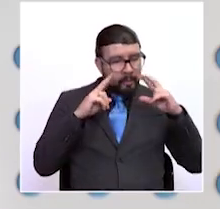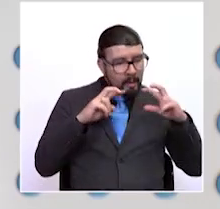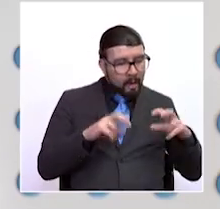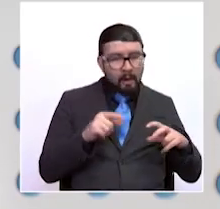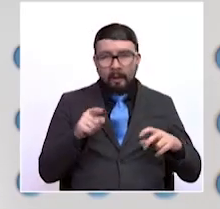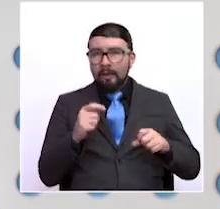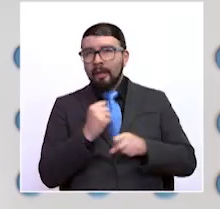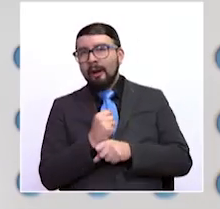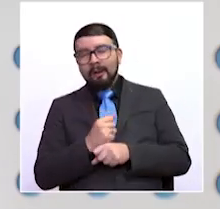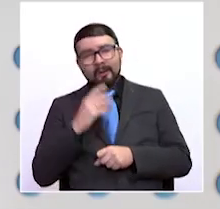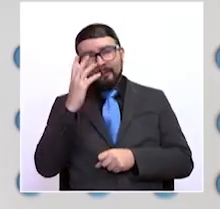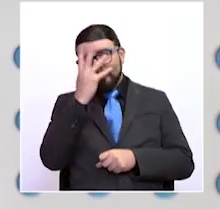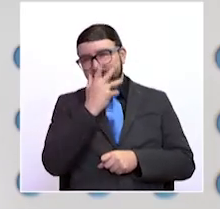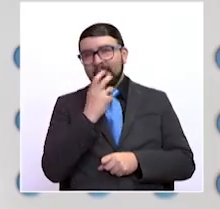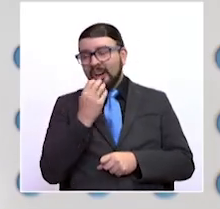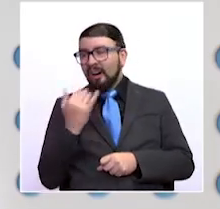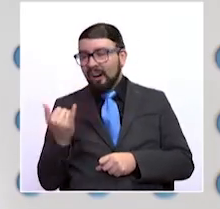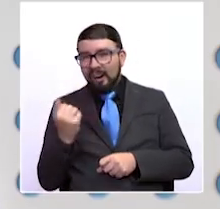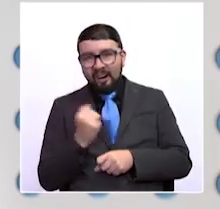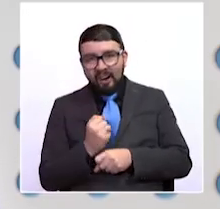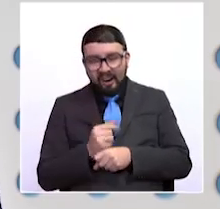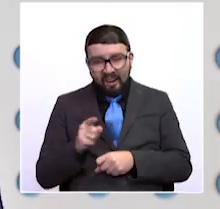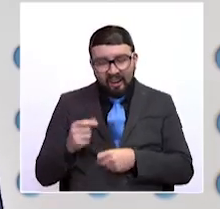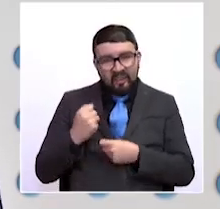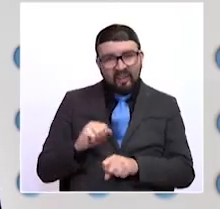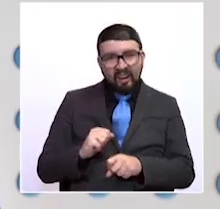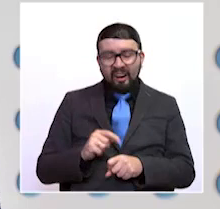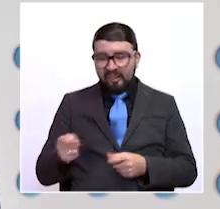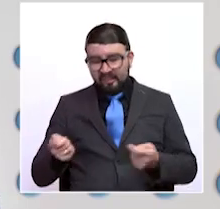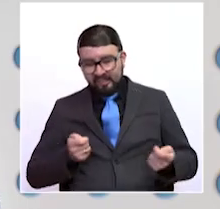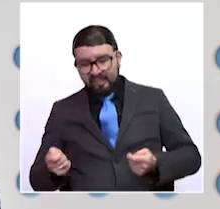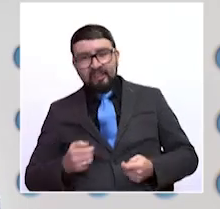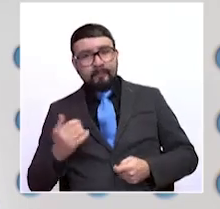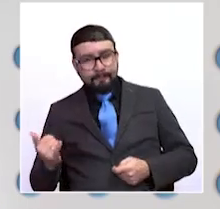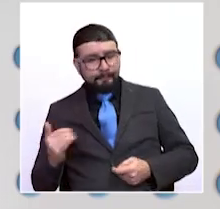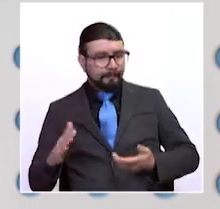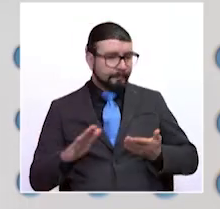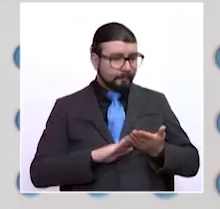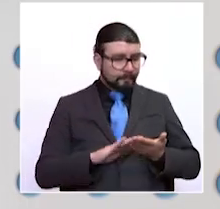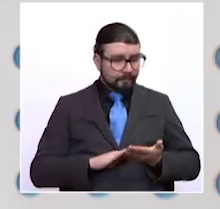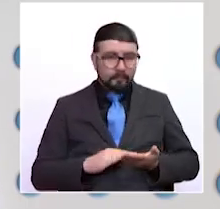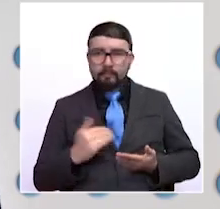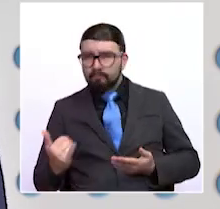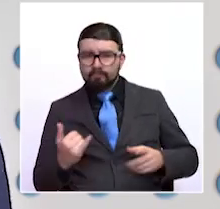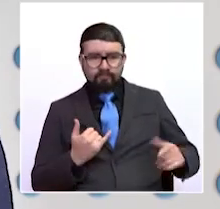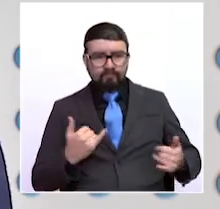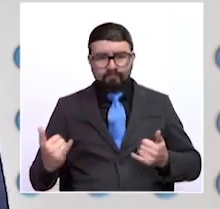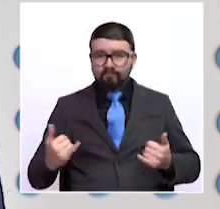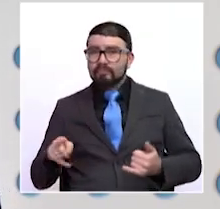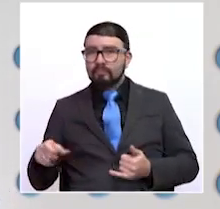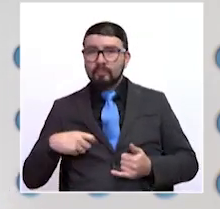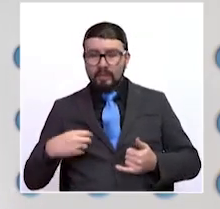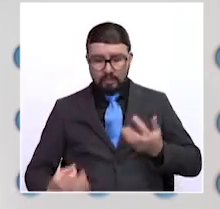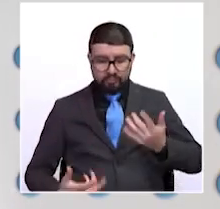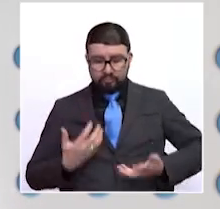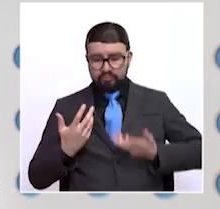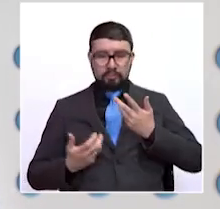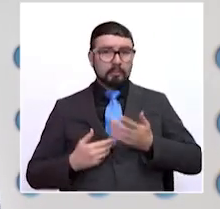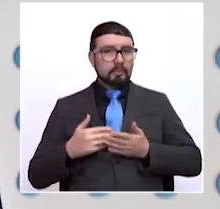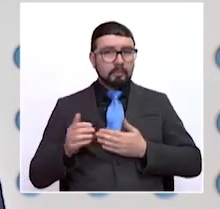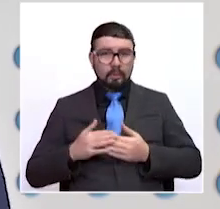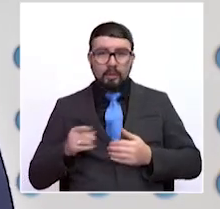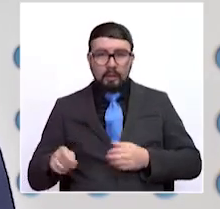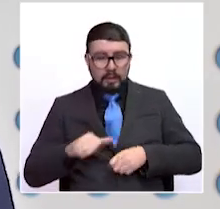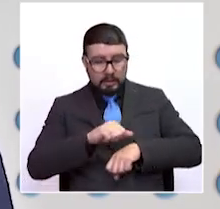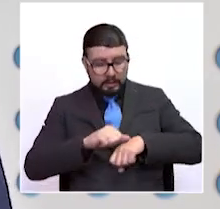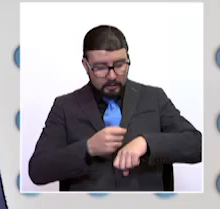trabajos hermosísimos para el tratamiento de las secuelas de las quemaduras, ya sea con las cicatrices